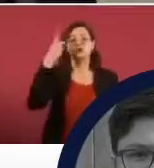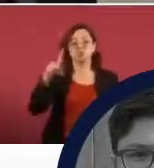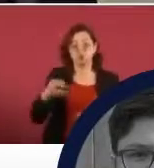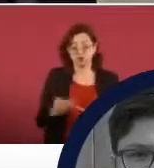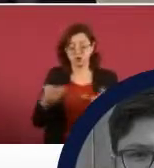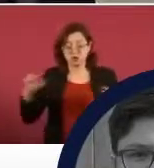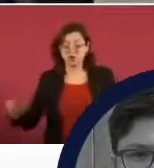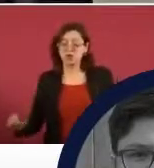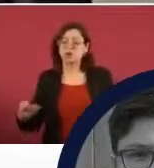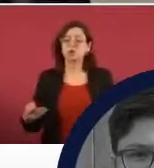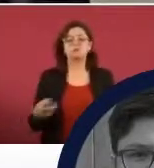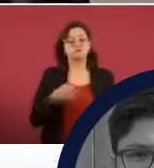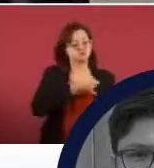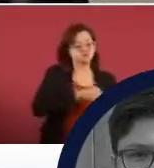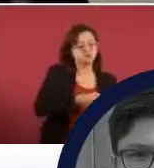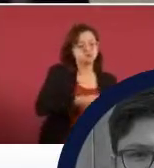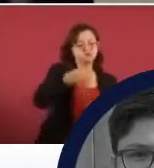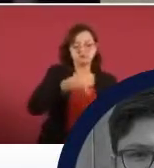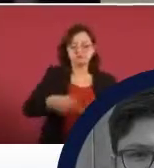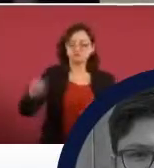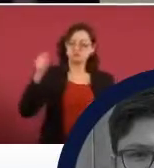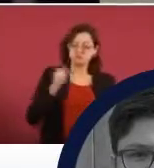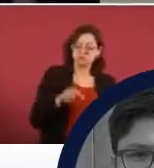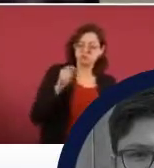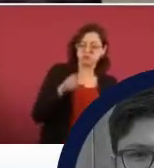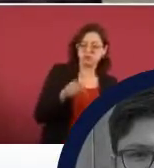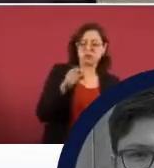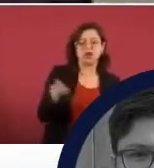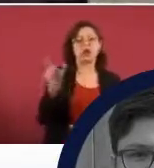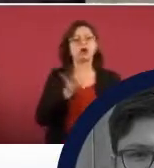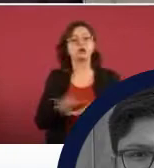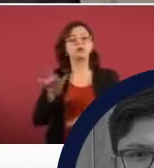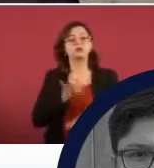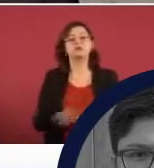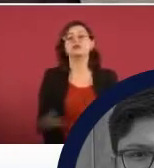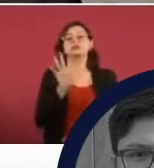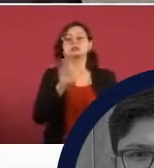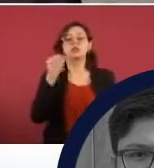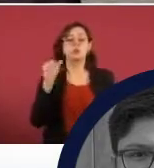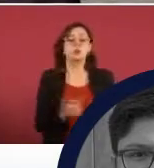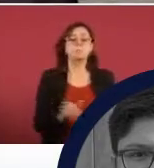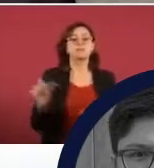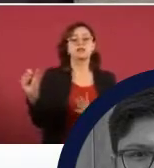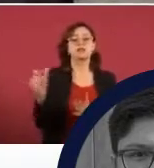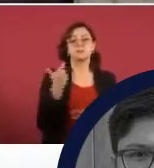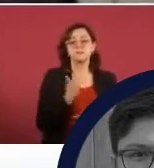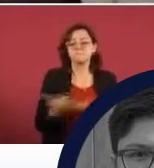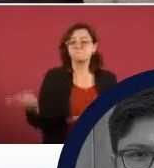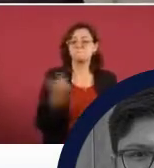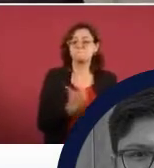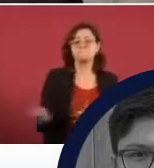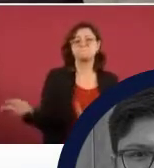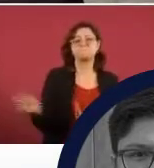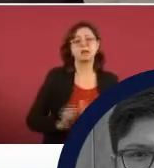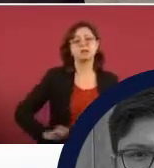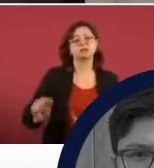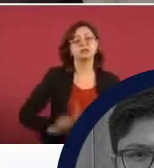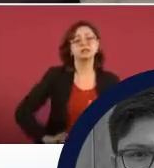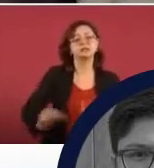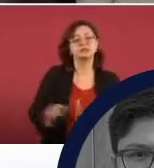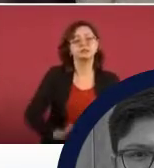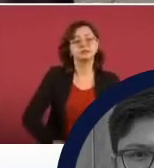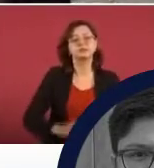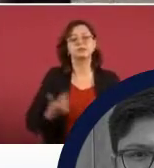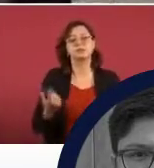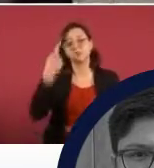la acción política de grupos del capital que tienen mucho dinero y que han visto sus